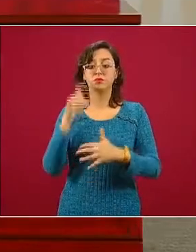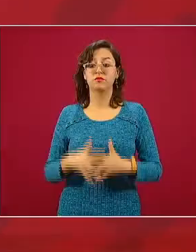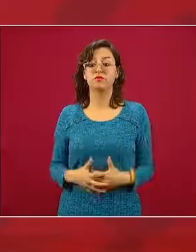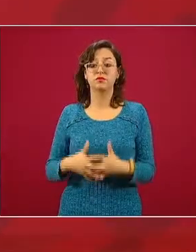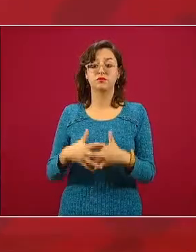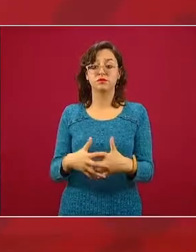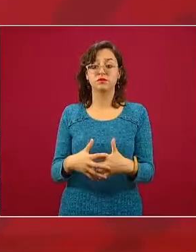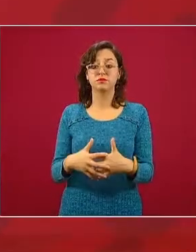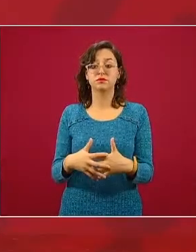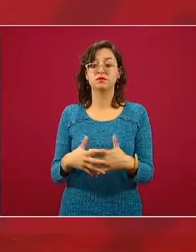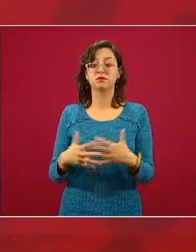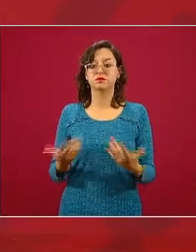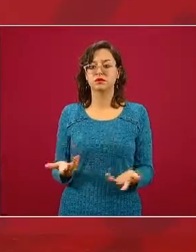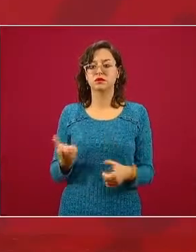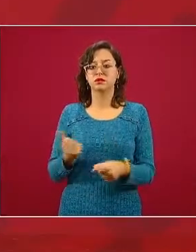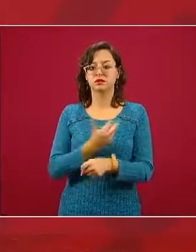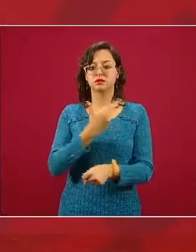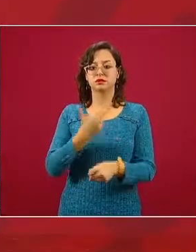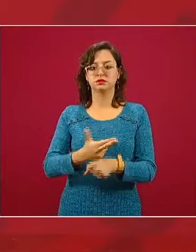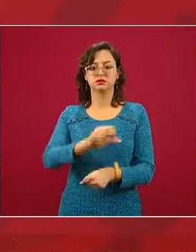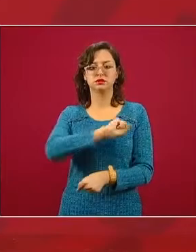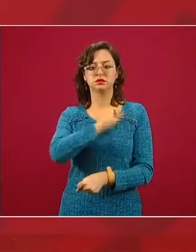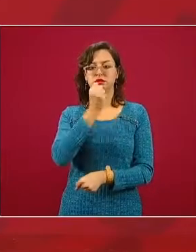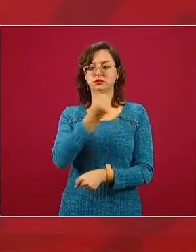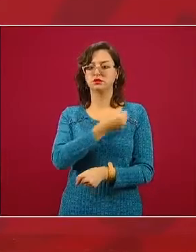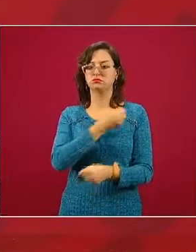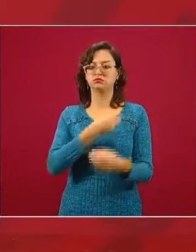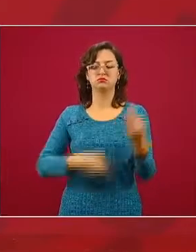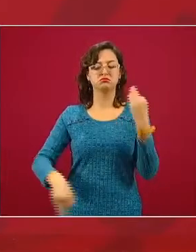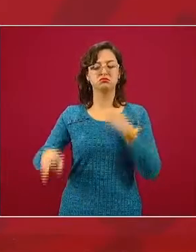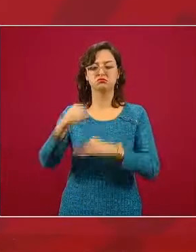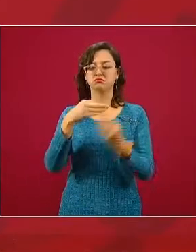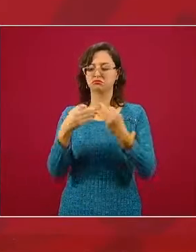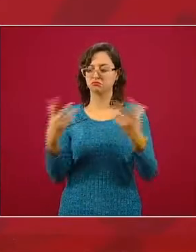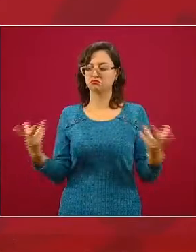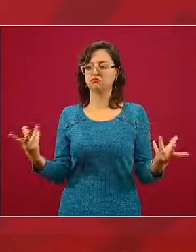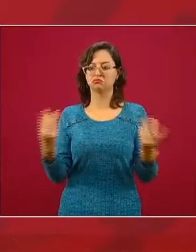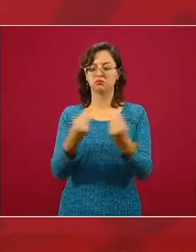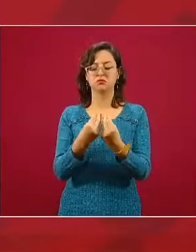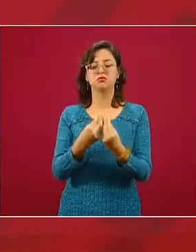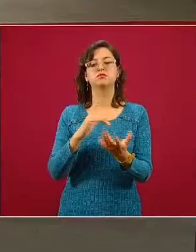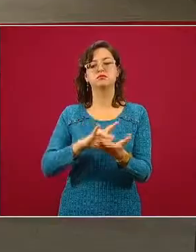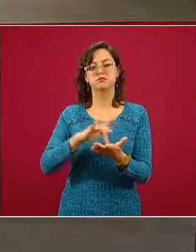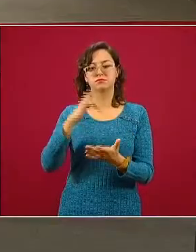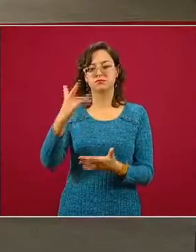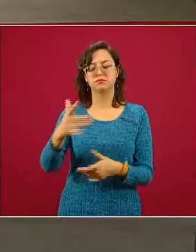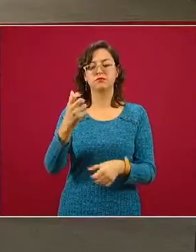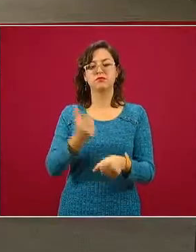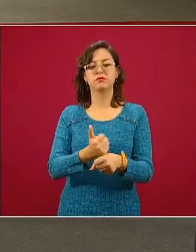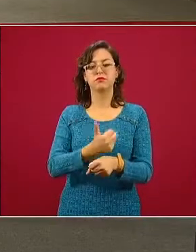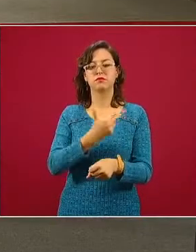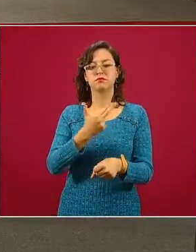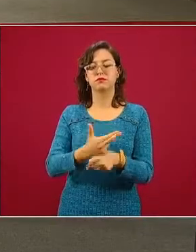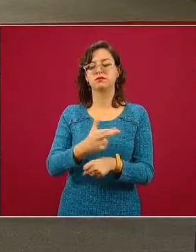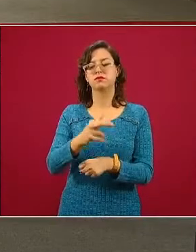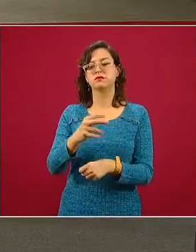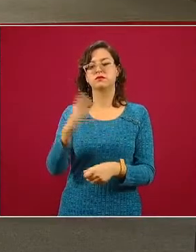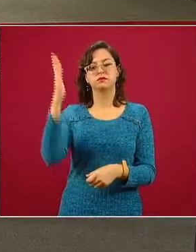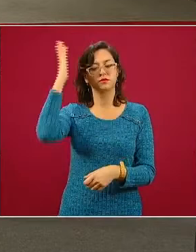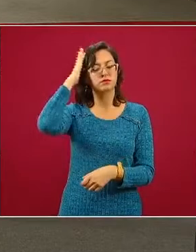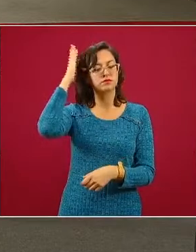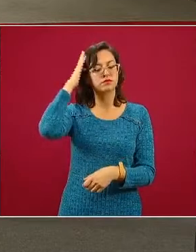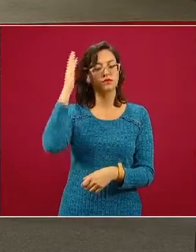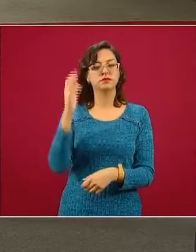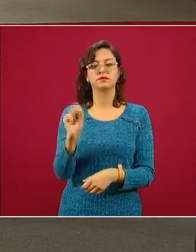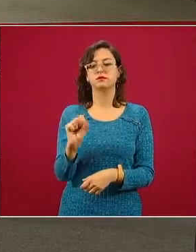gran alianza, la Secretaría de Salud, con todas estas instancias, pero mi agradecimiento y reconocimiento a la Secretaría de Gobernación, a su titular, la